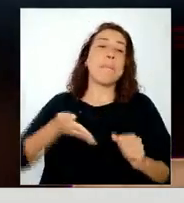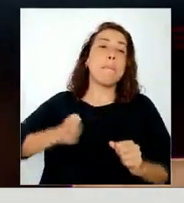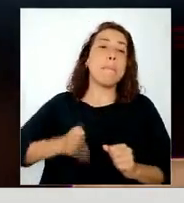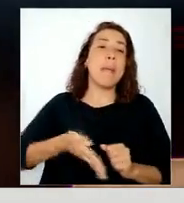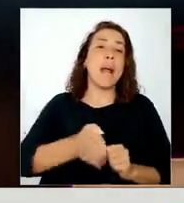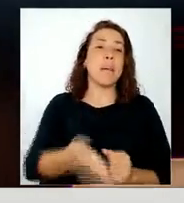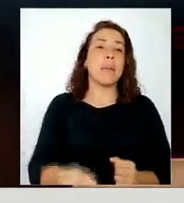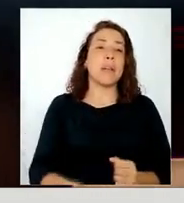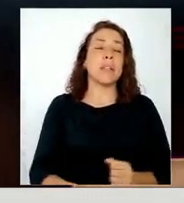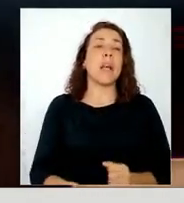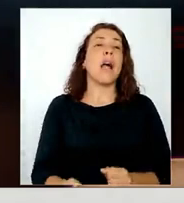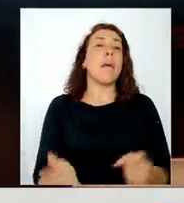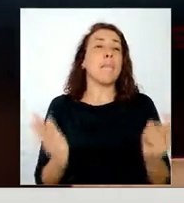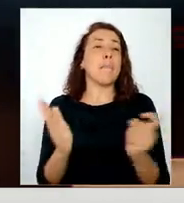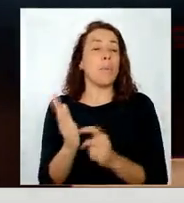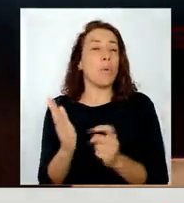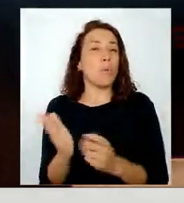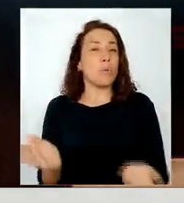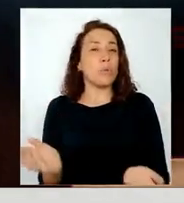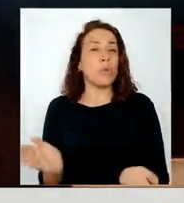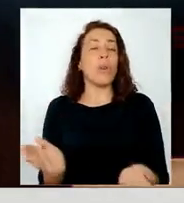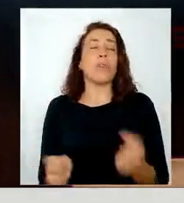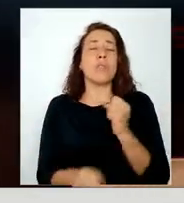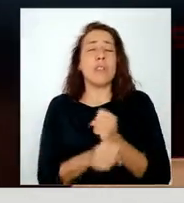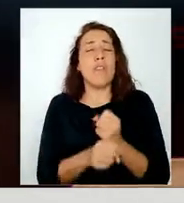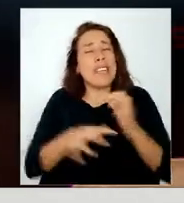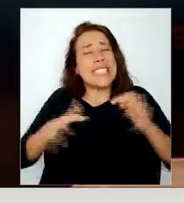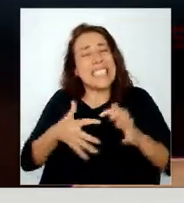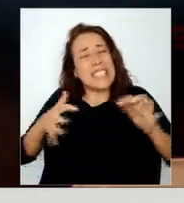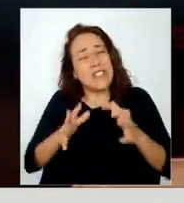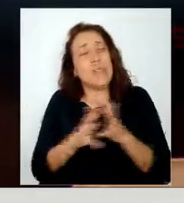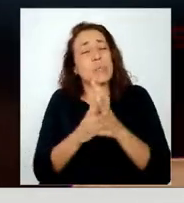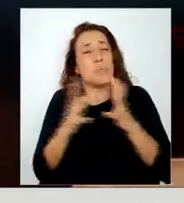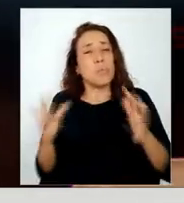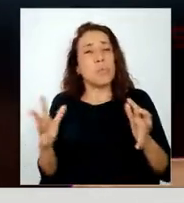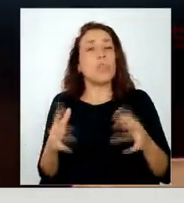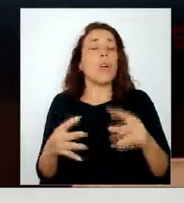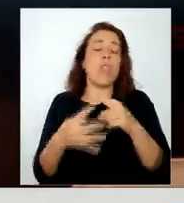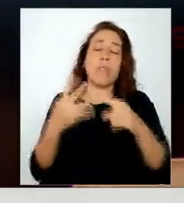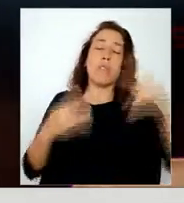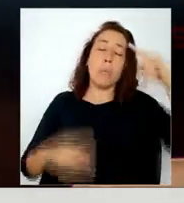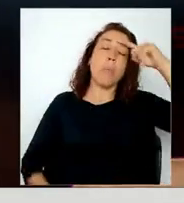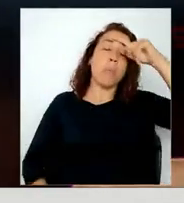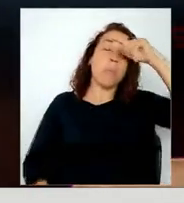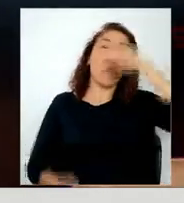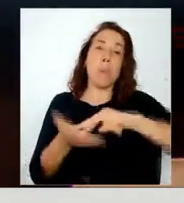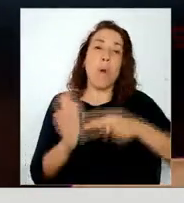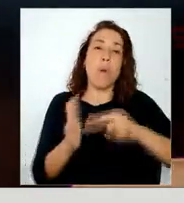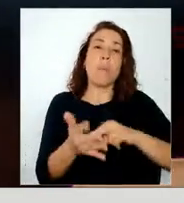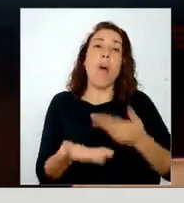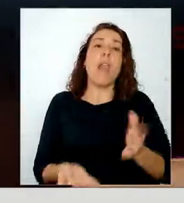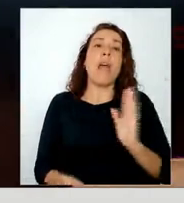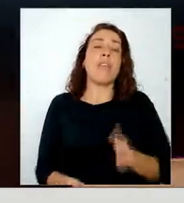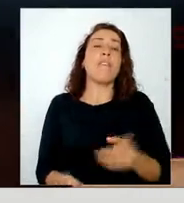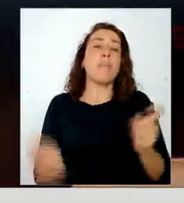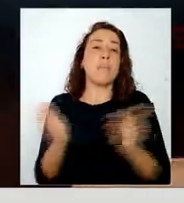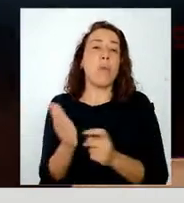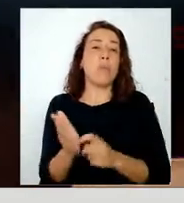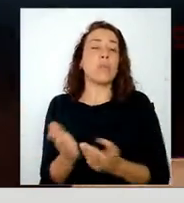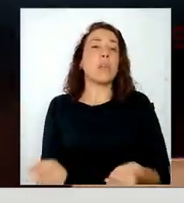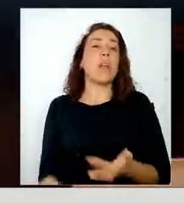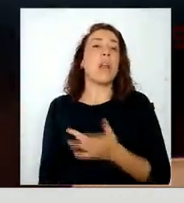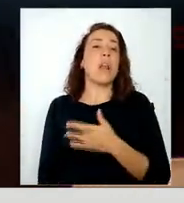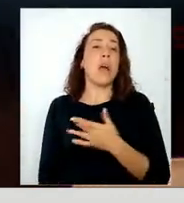que con mucha dedicación con muchos problemas hoy día tienen que producir Y lamentablemente el estado